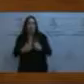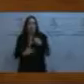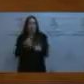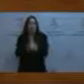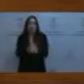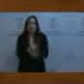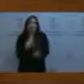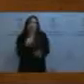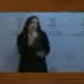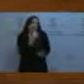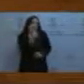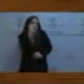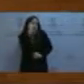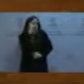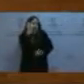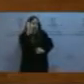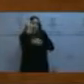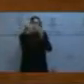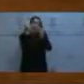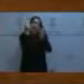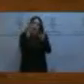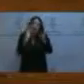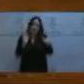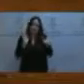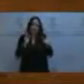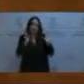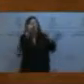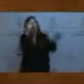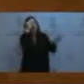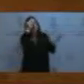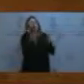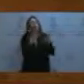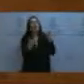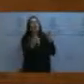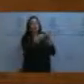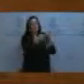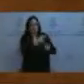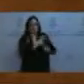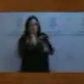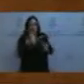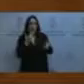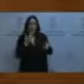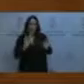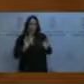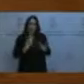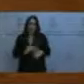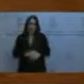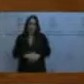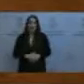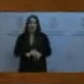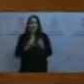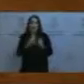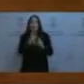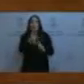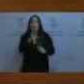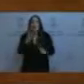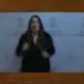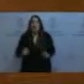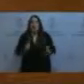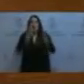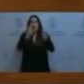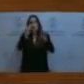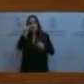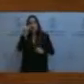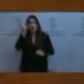a modo de reflexión. Vaya pensando la frase, señor Lastra. Para el Partido Popular, los asuntos e iniciativas